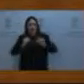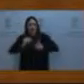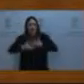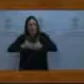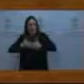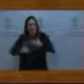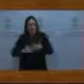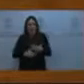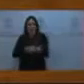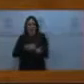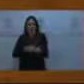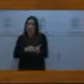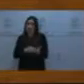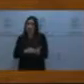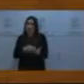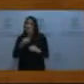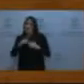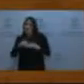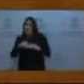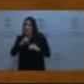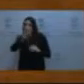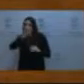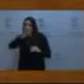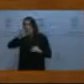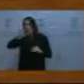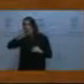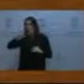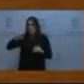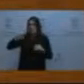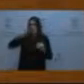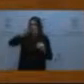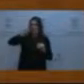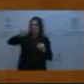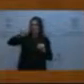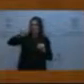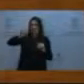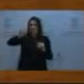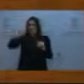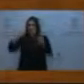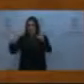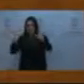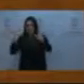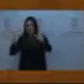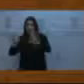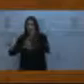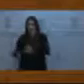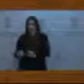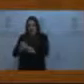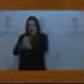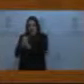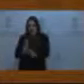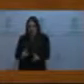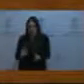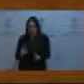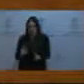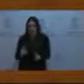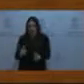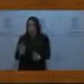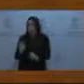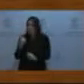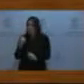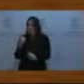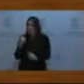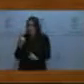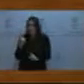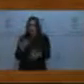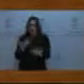exigirá no menos de 25.000 euros, entre 25.000 y 30.000 euros, en las adopciones internacionales. Y, sobre todo, no